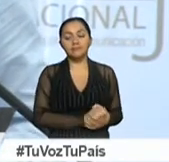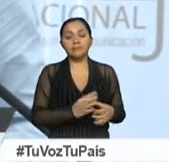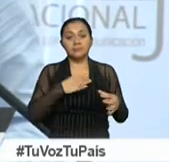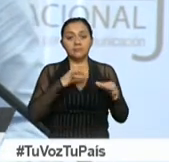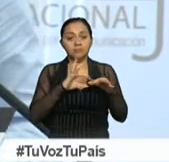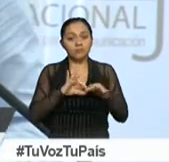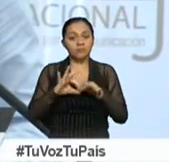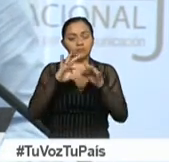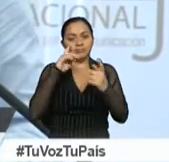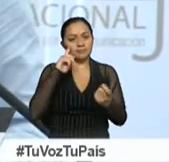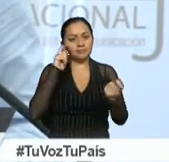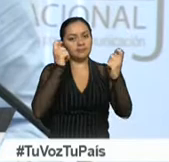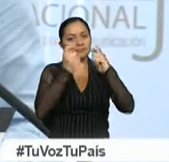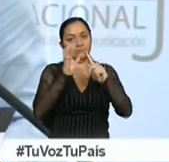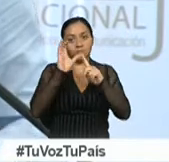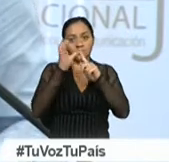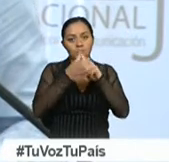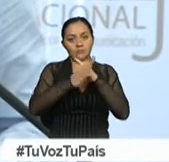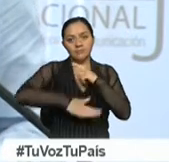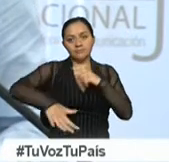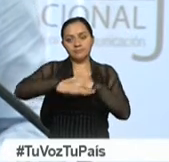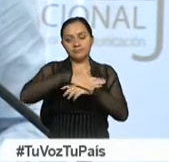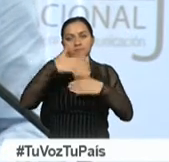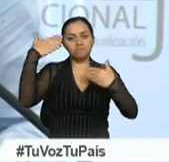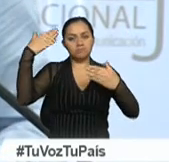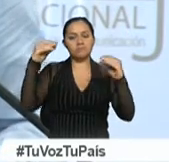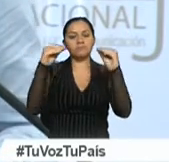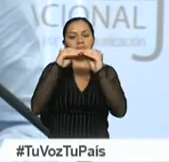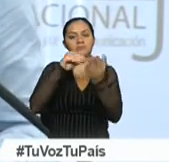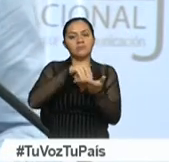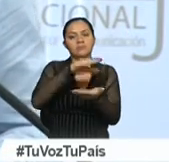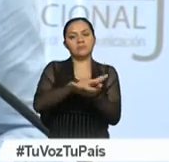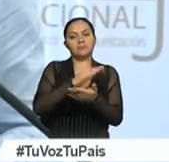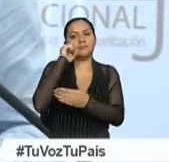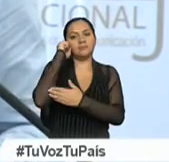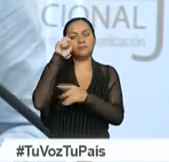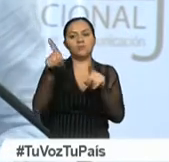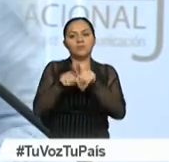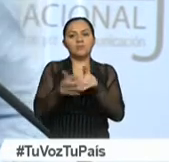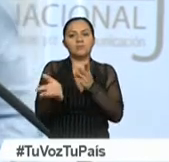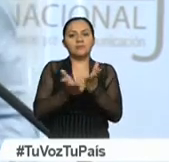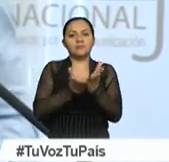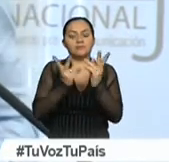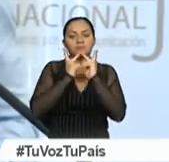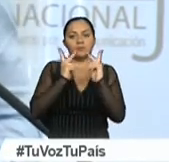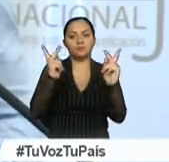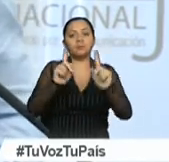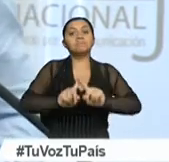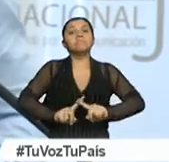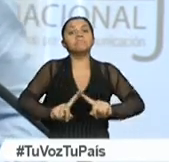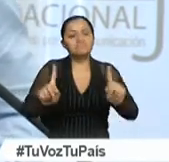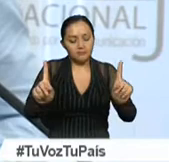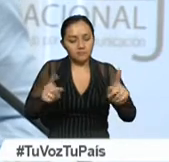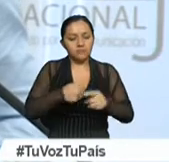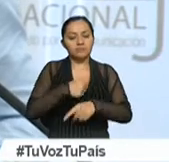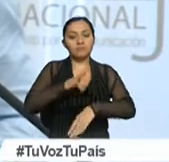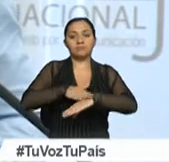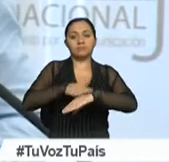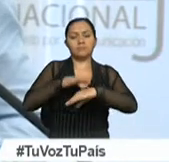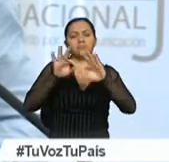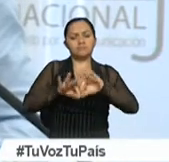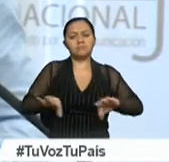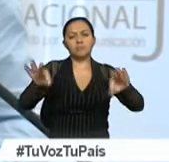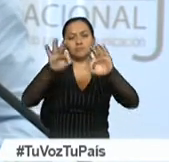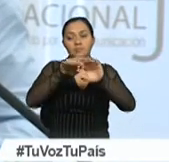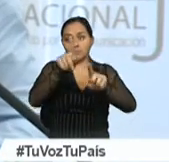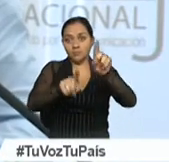configurar un cambio de cultura política sobre un derecho, que ahora también es un servicio público. Sin embargo, consideramos que hay cosas